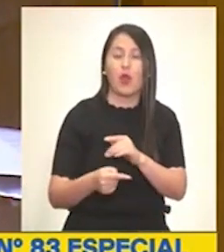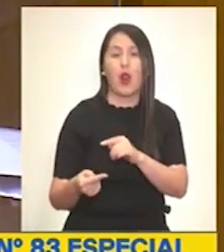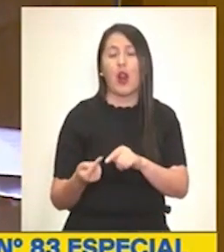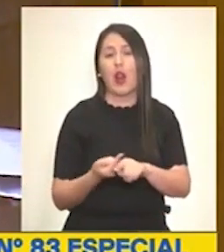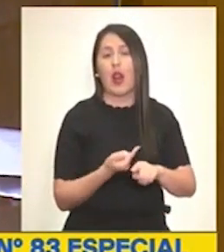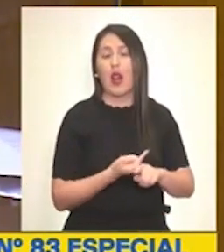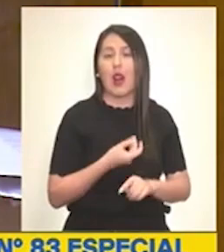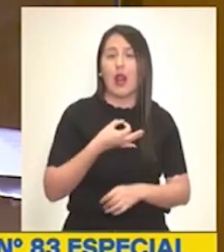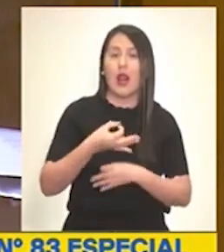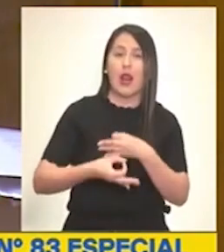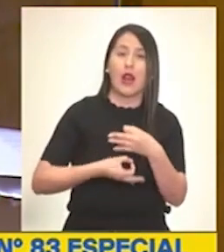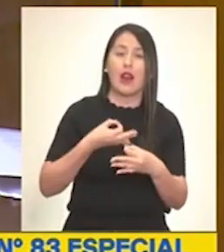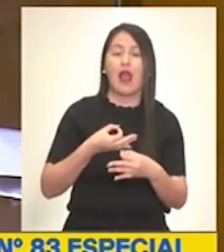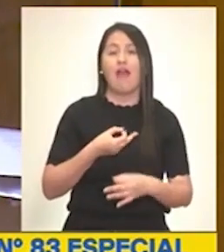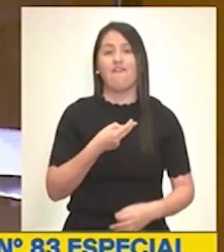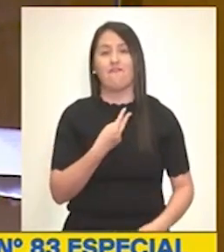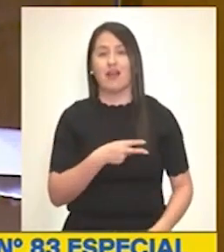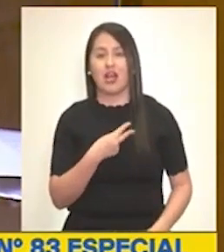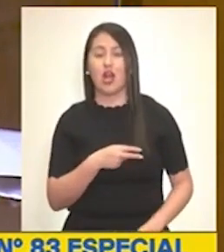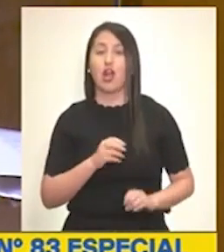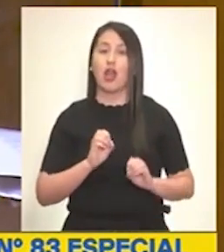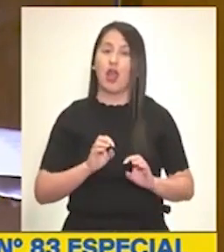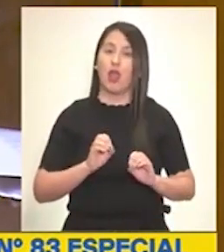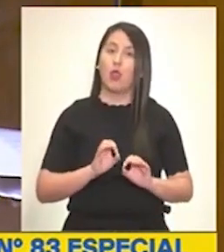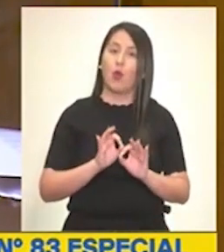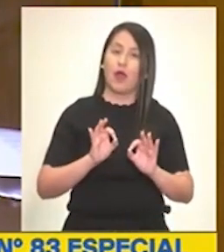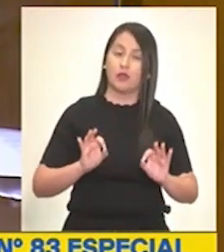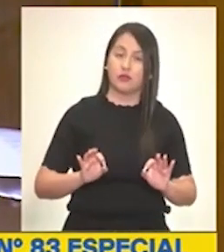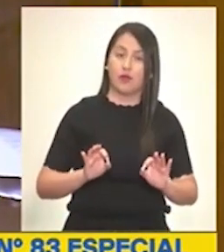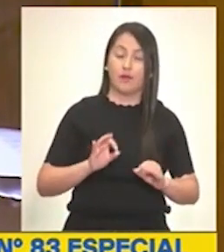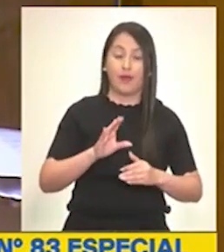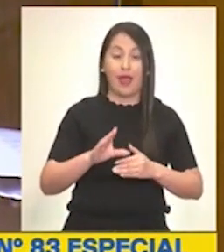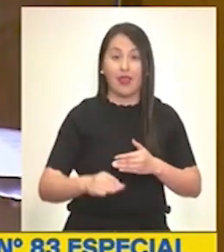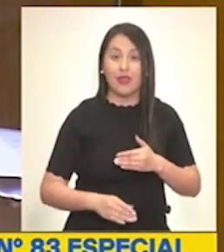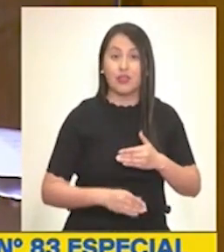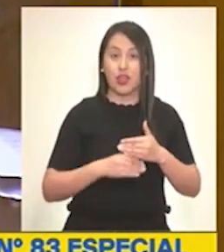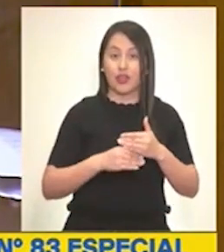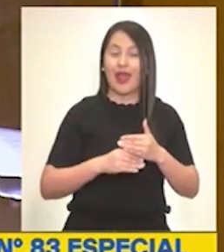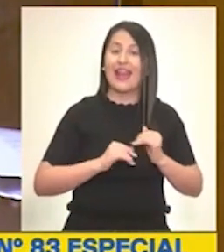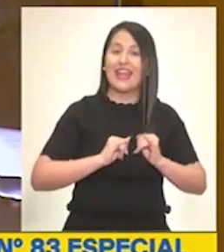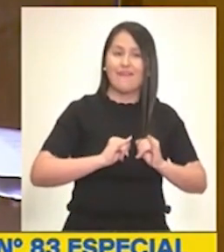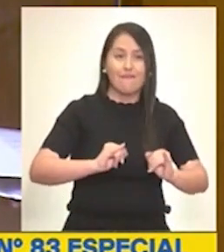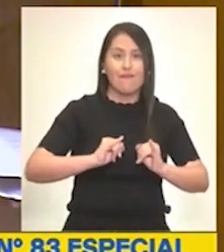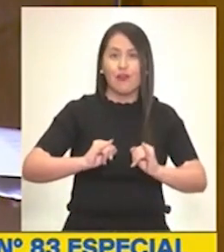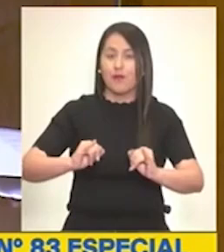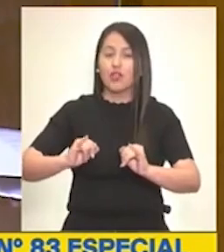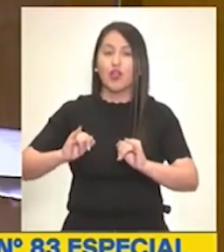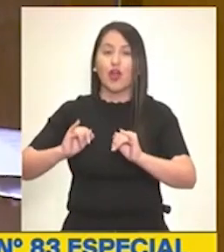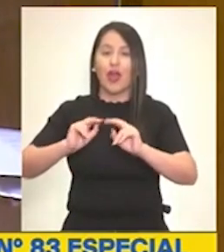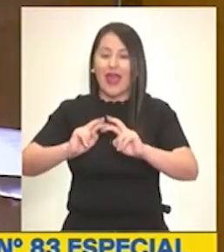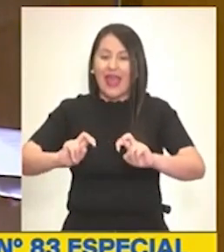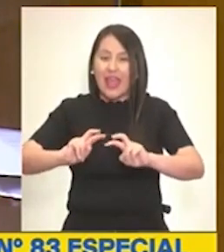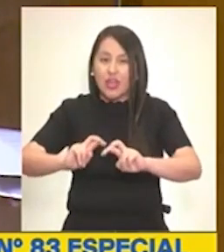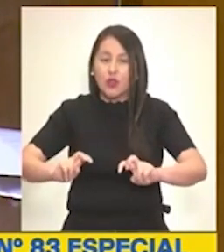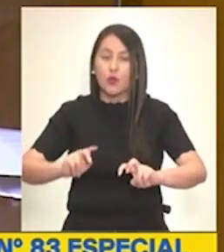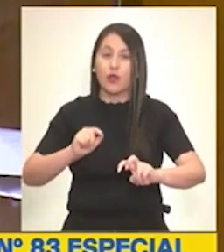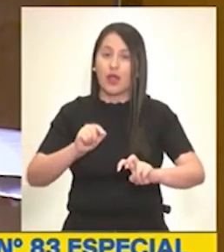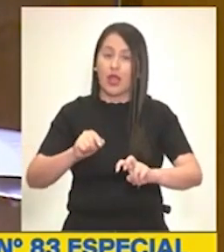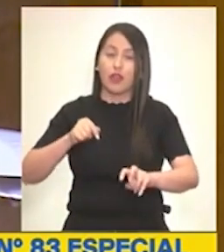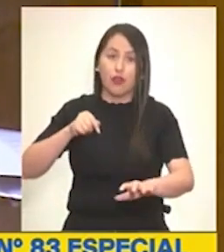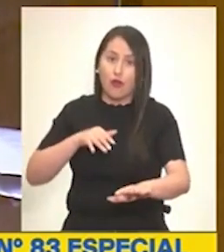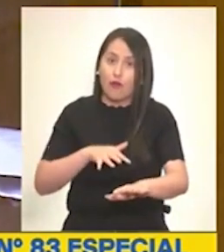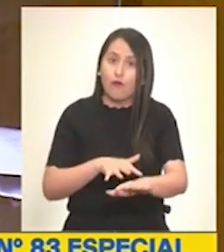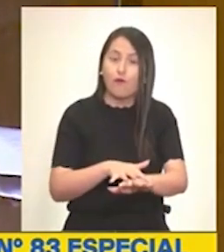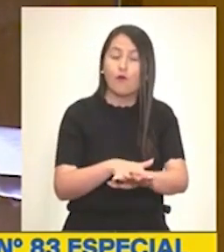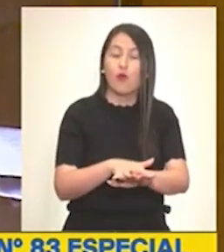respecto del valor de la educación Bueno adicionalmente también han salido varias informaciones de estudios sobre este particular pero enorme efecto que ha tenido